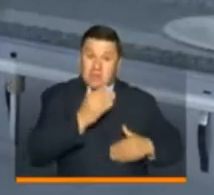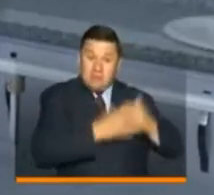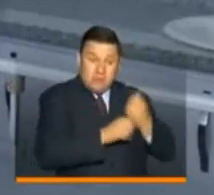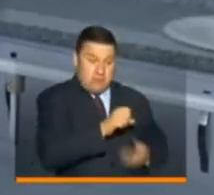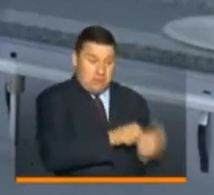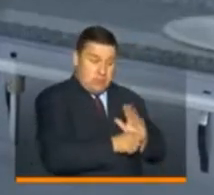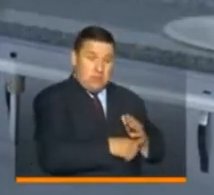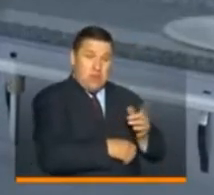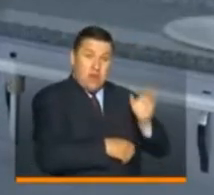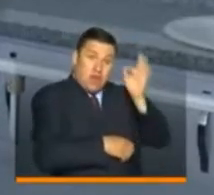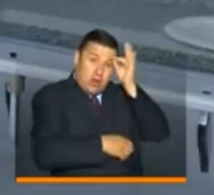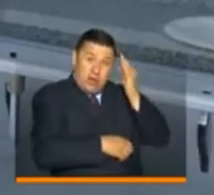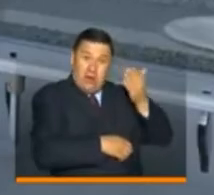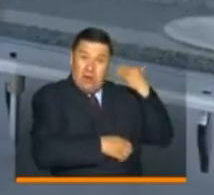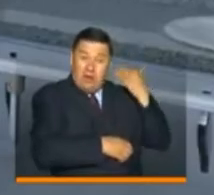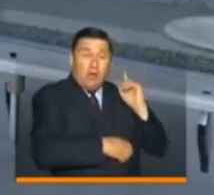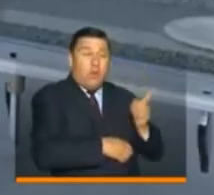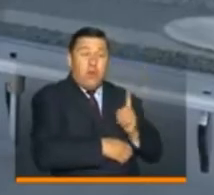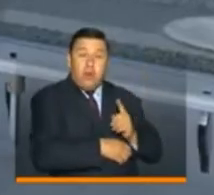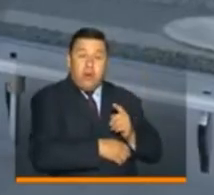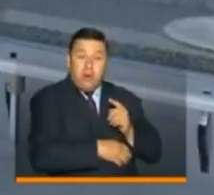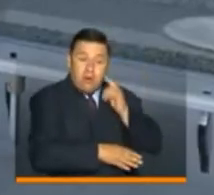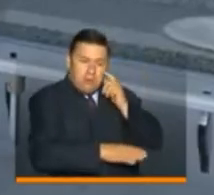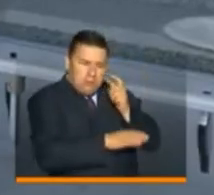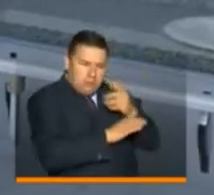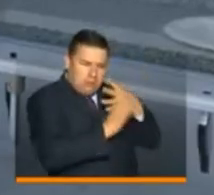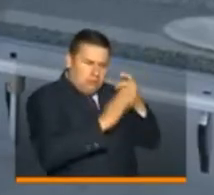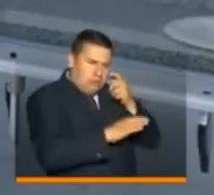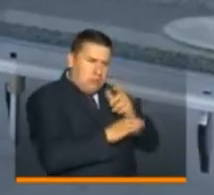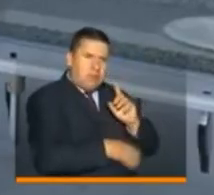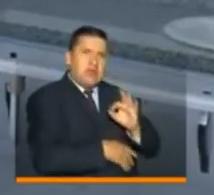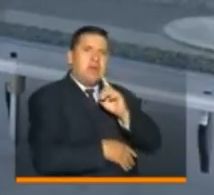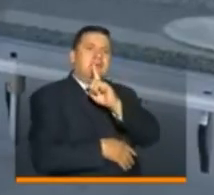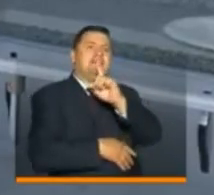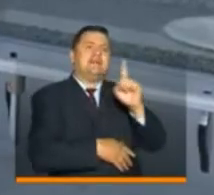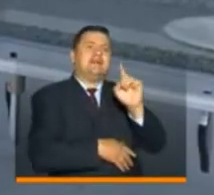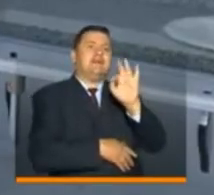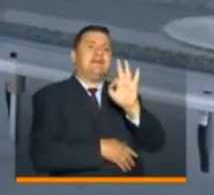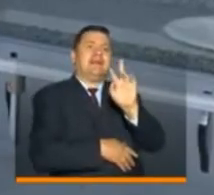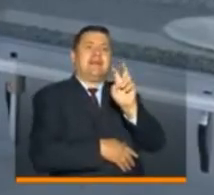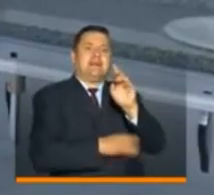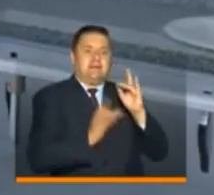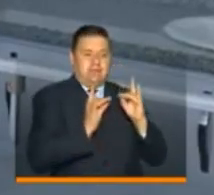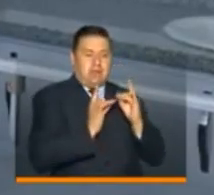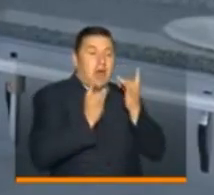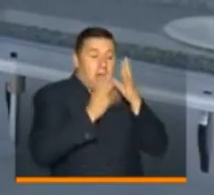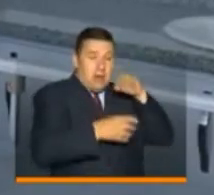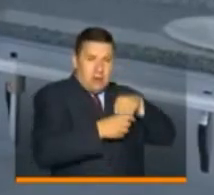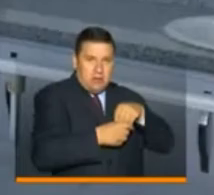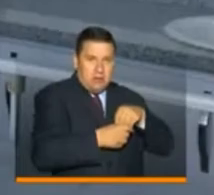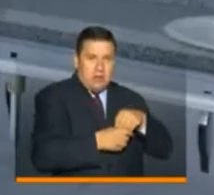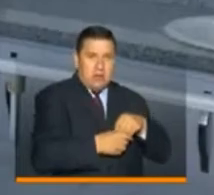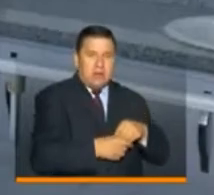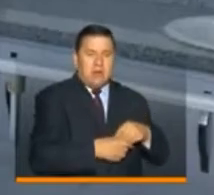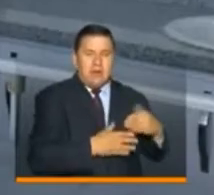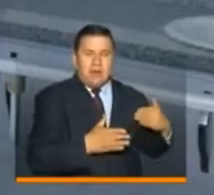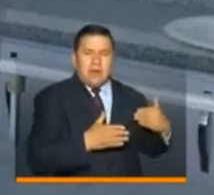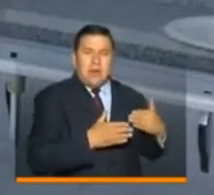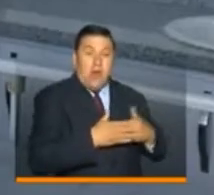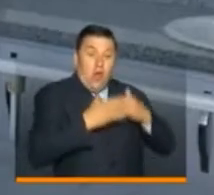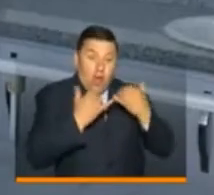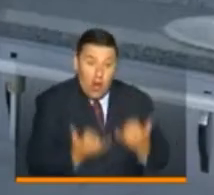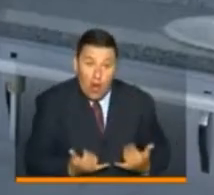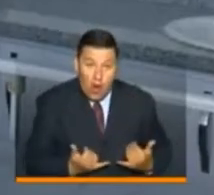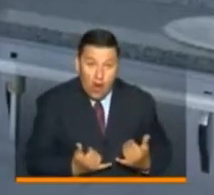pandemia, en los hospitales que tienen alguna medida de vigilancia, teníamos 137 camas de unidad de cuidado intensivo.